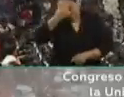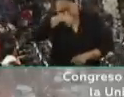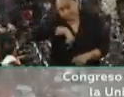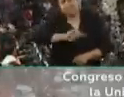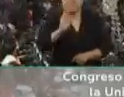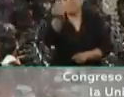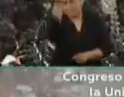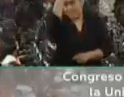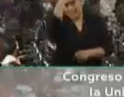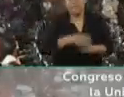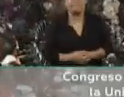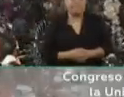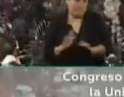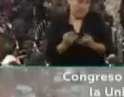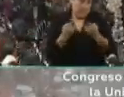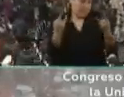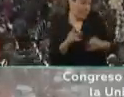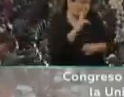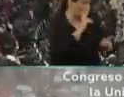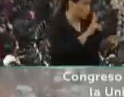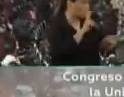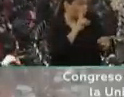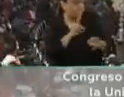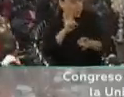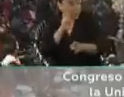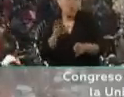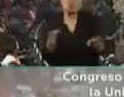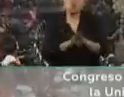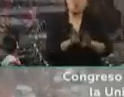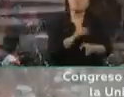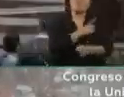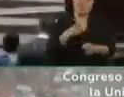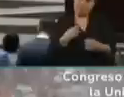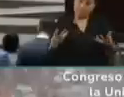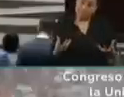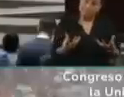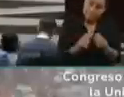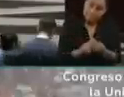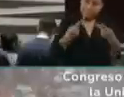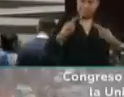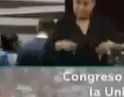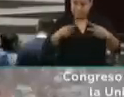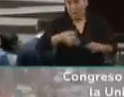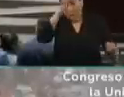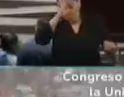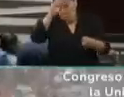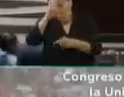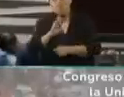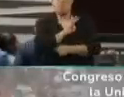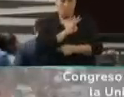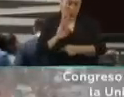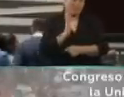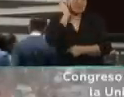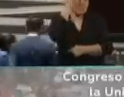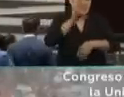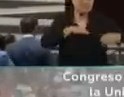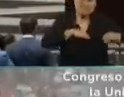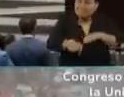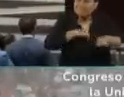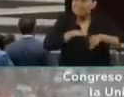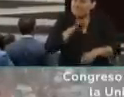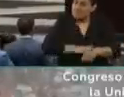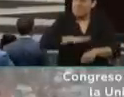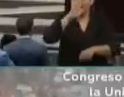historia nos enseñó que solo a través de la unidad y el consenso podemos superar los grandes retos que nos impone la